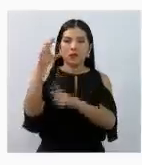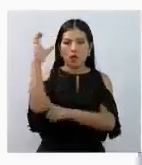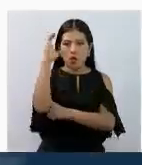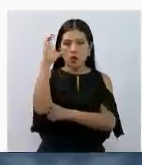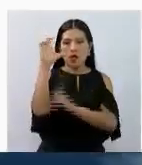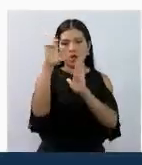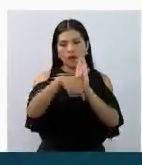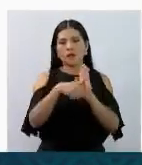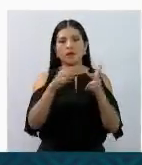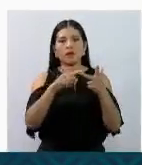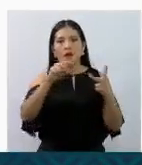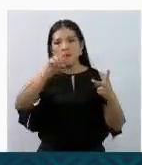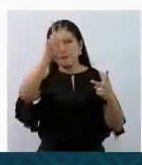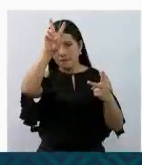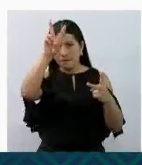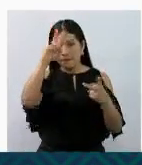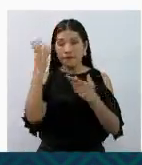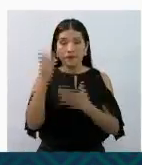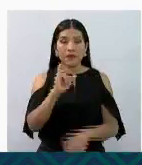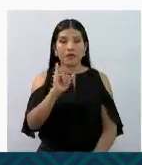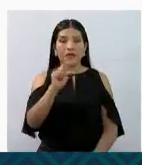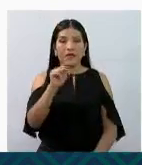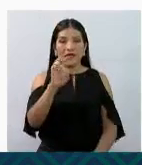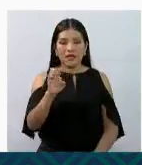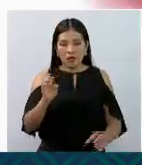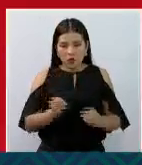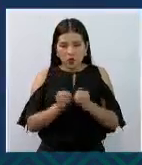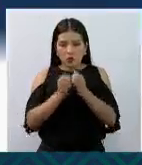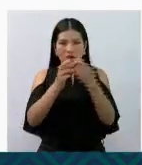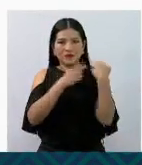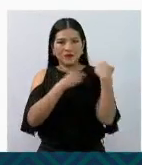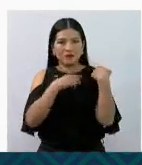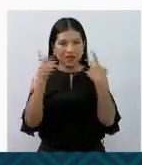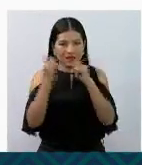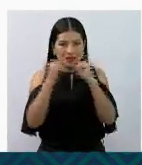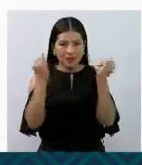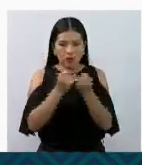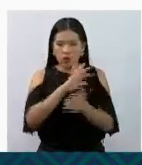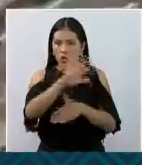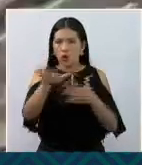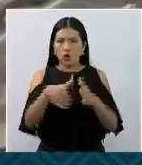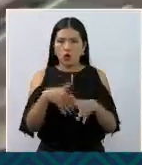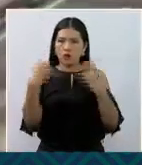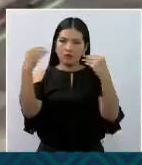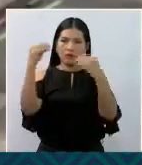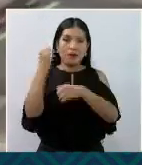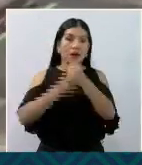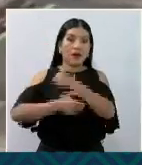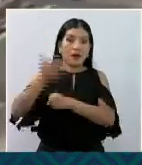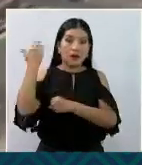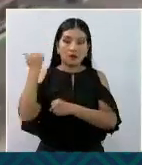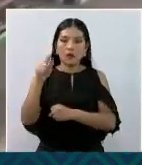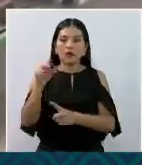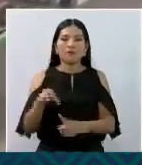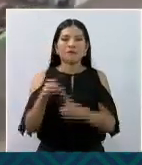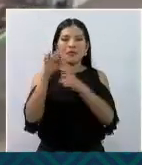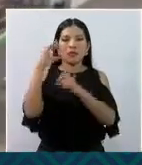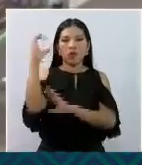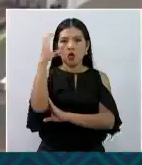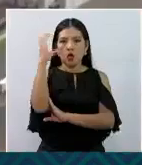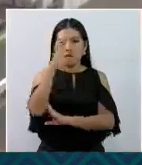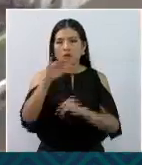Perú. De acuerdo con los datos del Instituto Nacional de Estadística, INE, del total exportado la pasada gestión, el mercado colombiano demandó